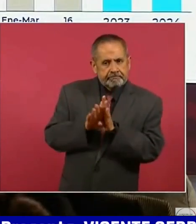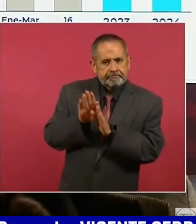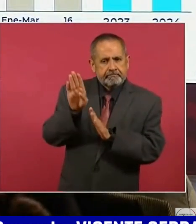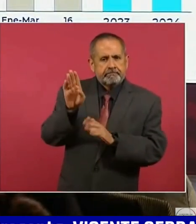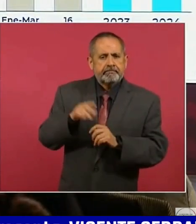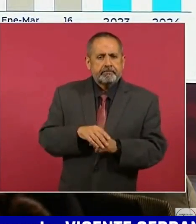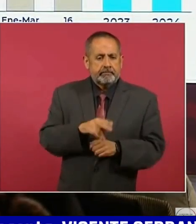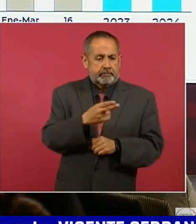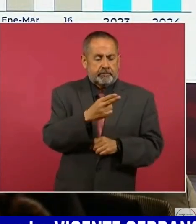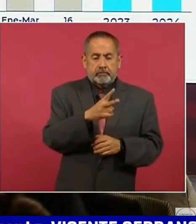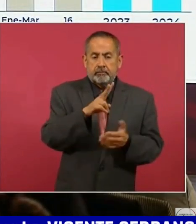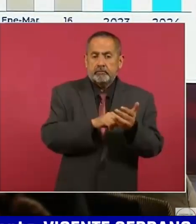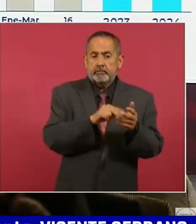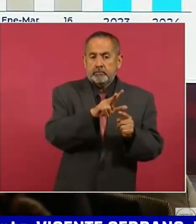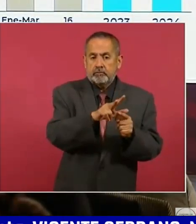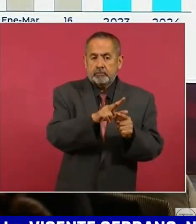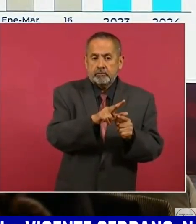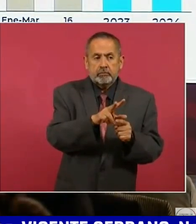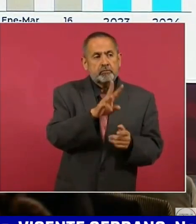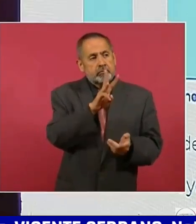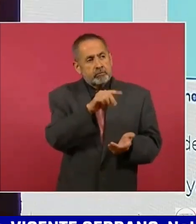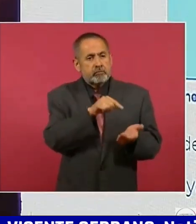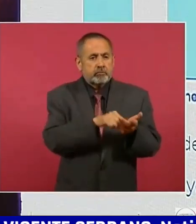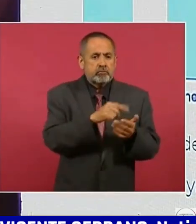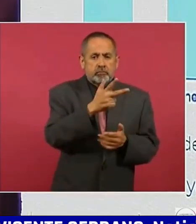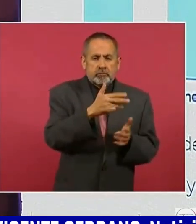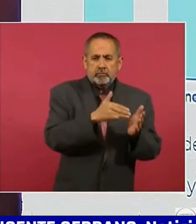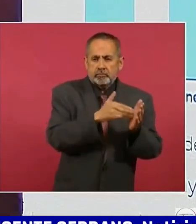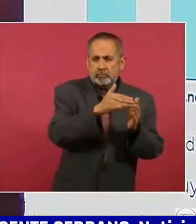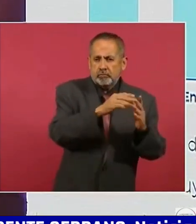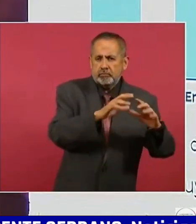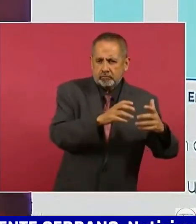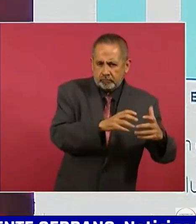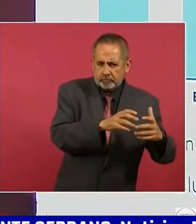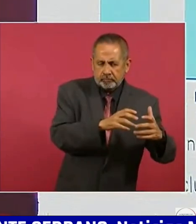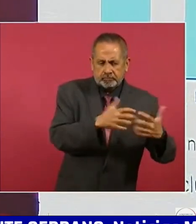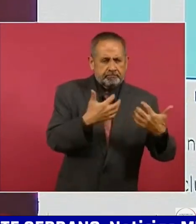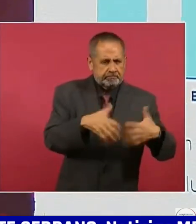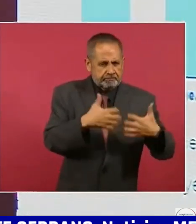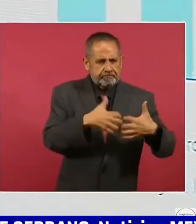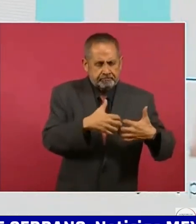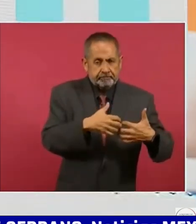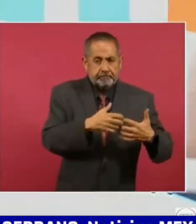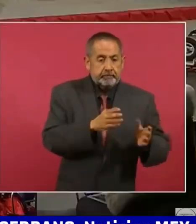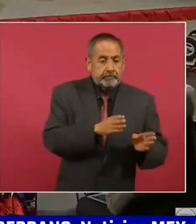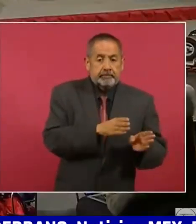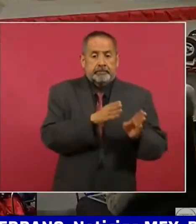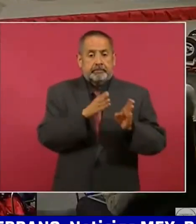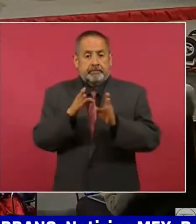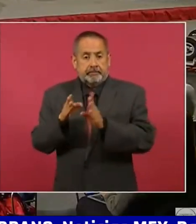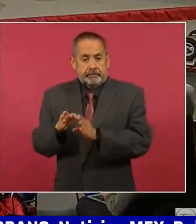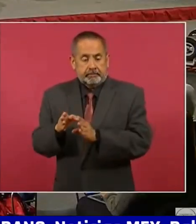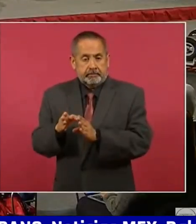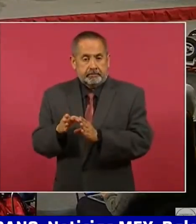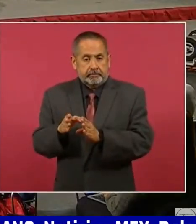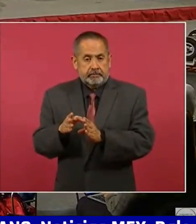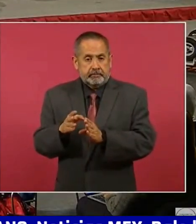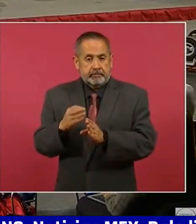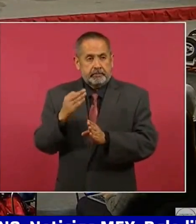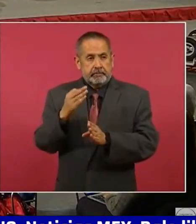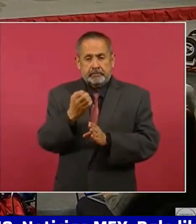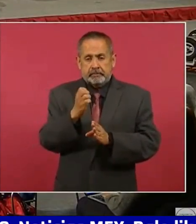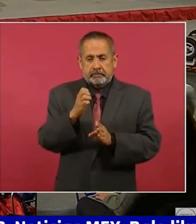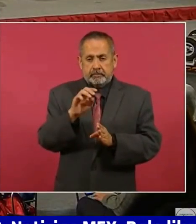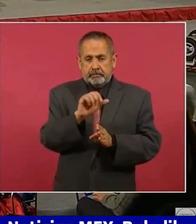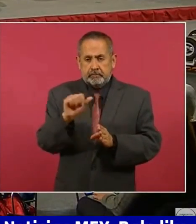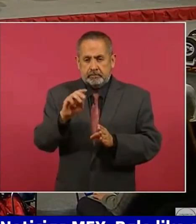Noviembre del 18 recibimos 3.8 BCF de producción. Hoy, en el promedio